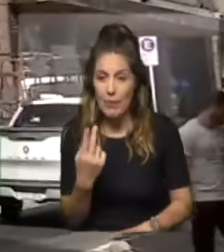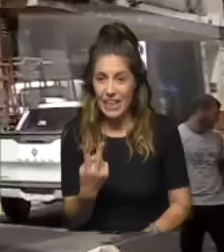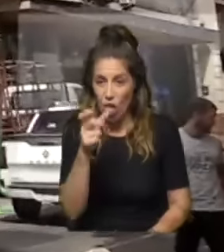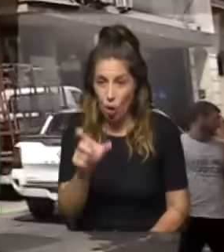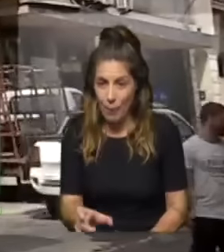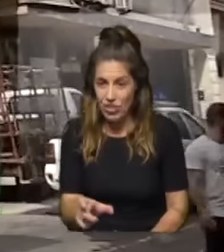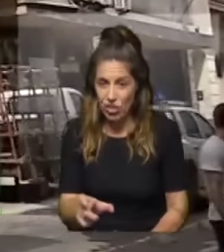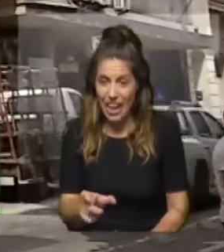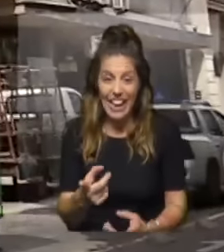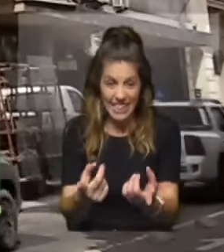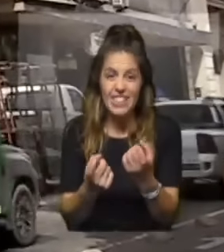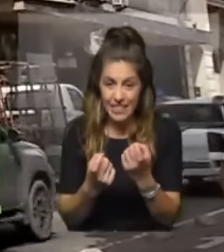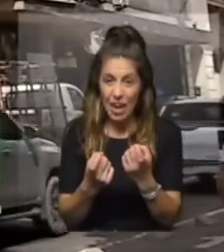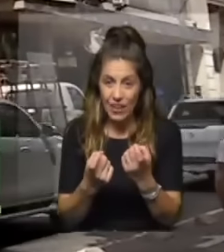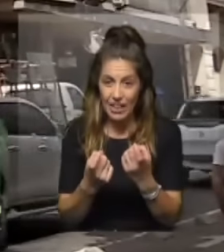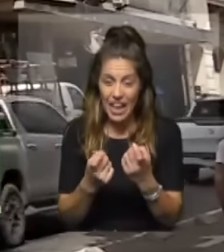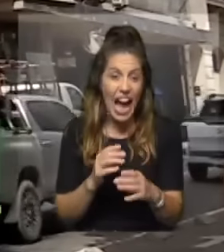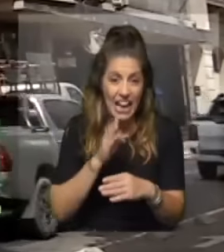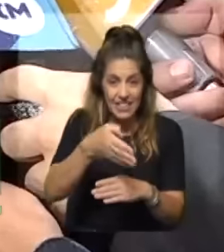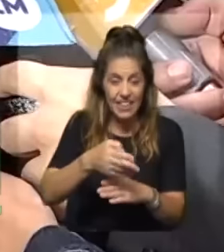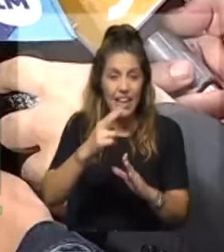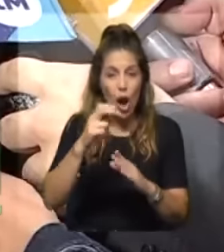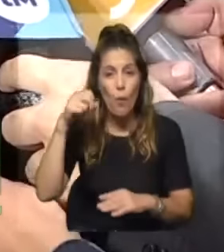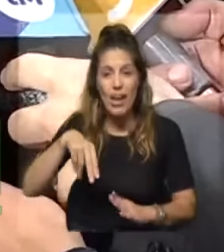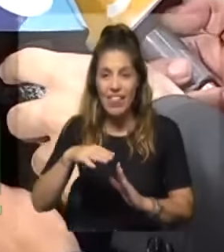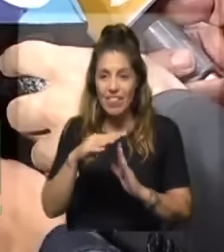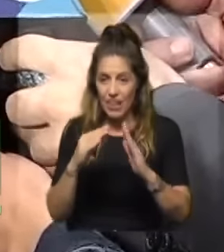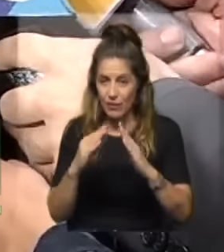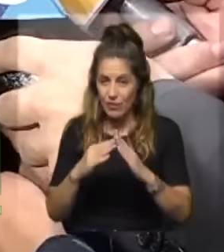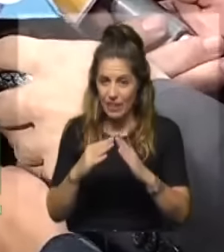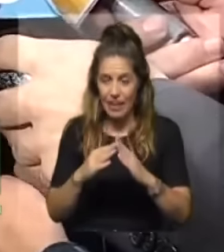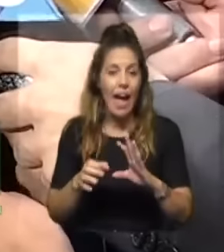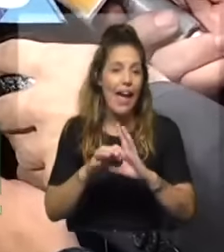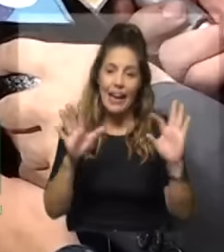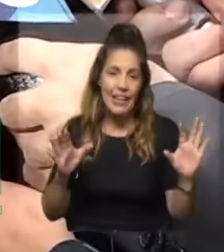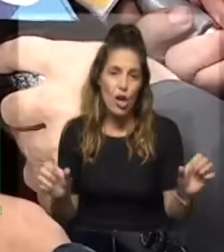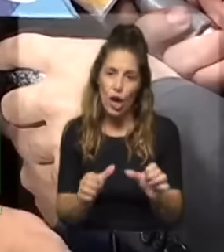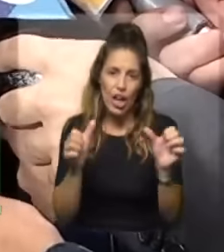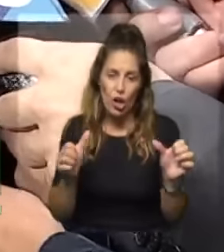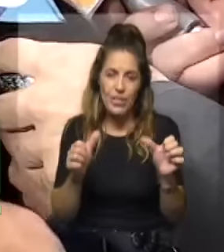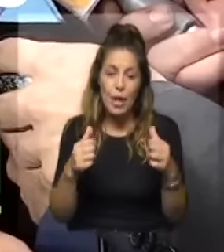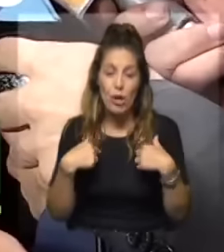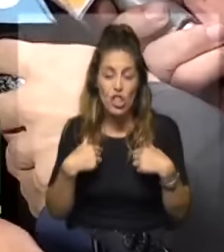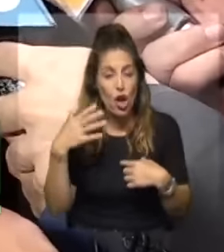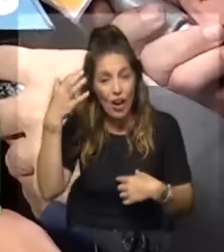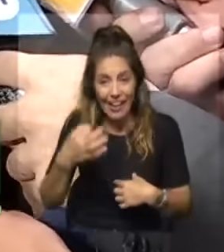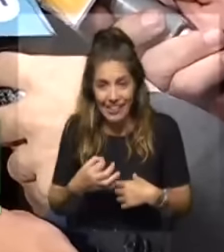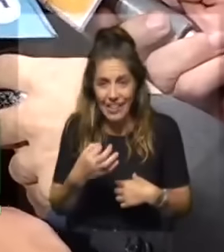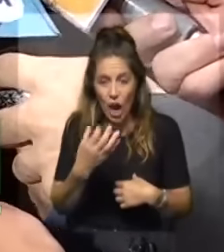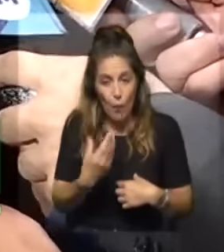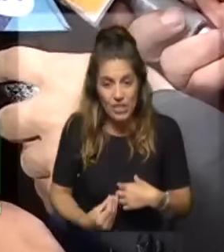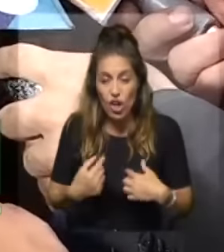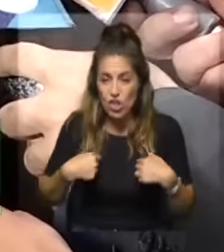en estado de necesidad acceder a un plan de viviendas es Claro que lo hice desde la convicción de que lo